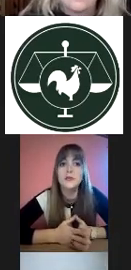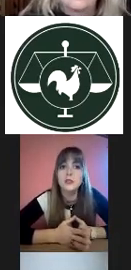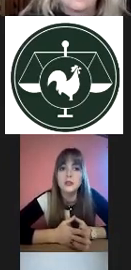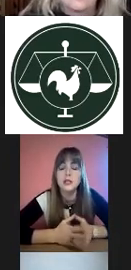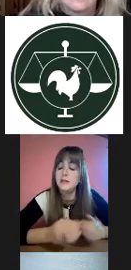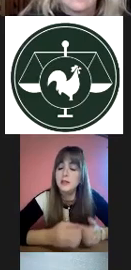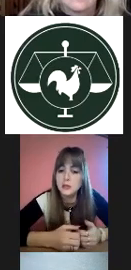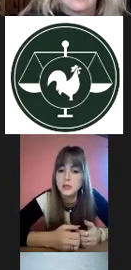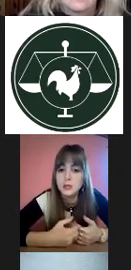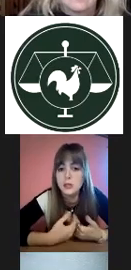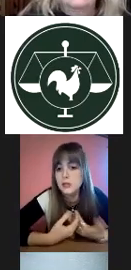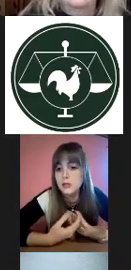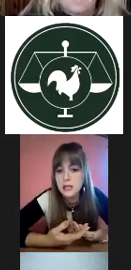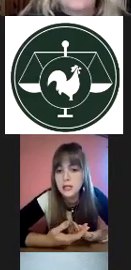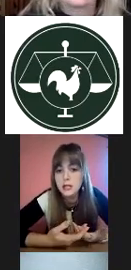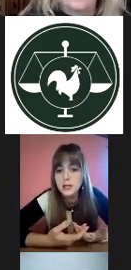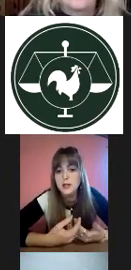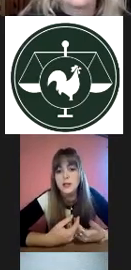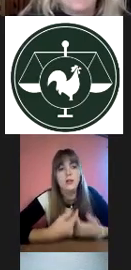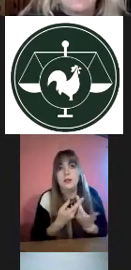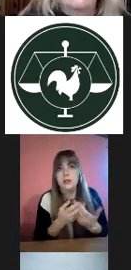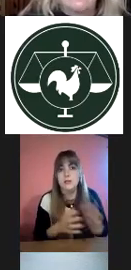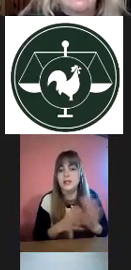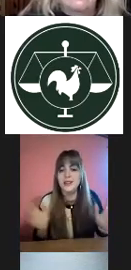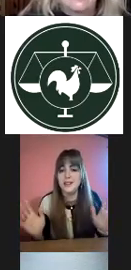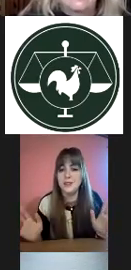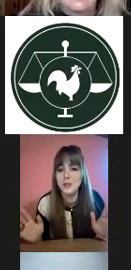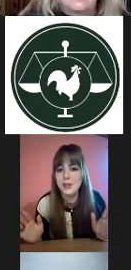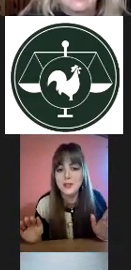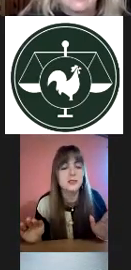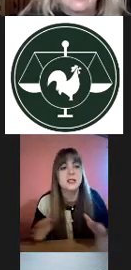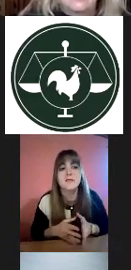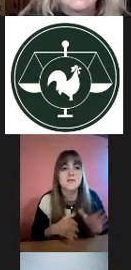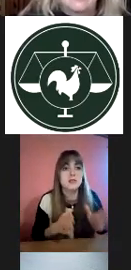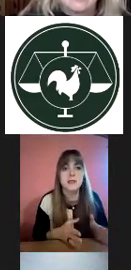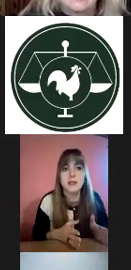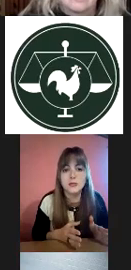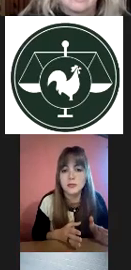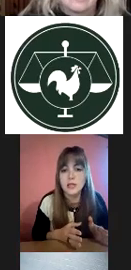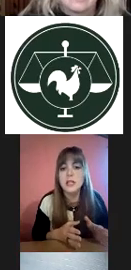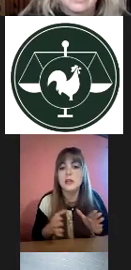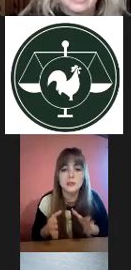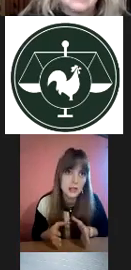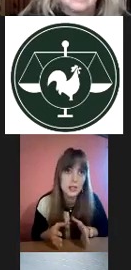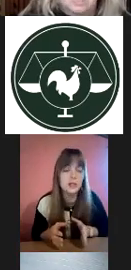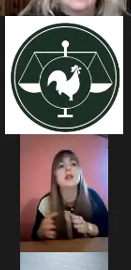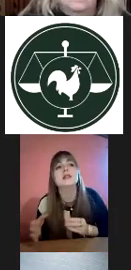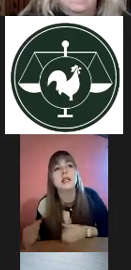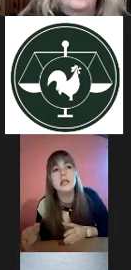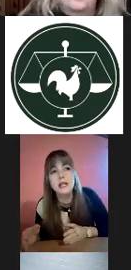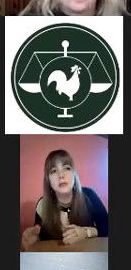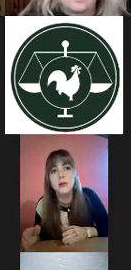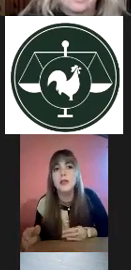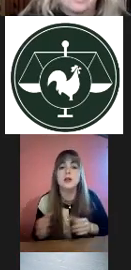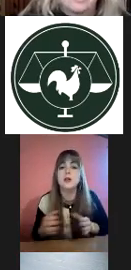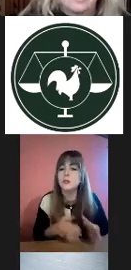demás de oficio, ya saben el procedimiento, y eso es genial. Es lo que tendría que pasar en todos lados. Saben que esto es un delito, qué delito es, en